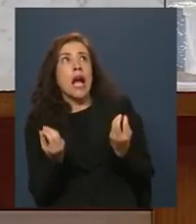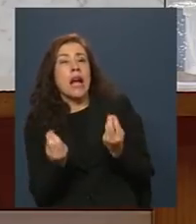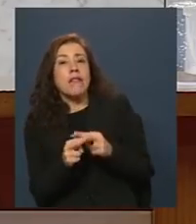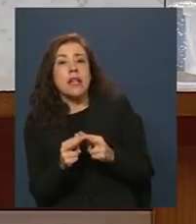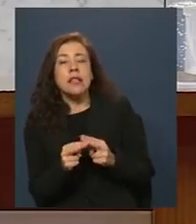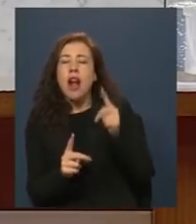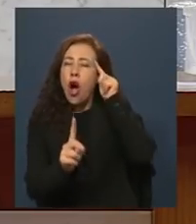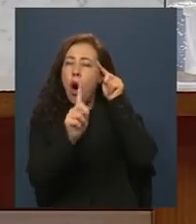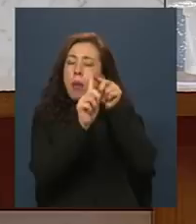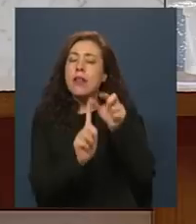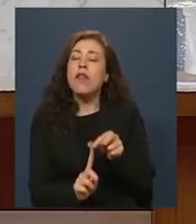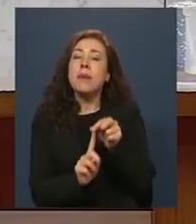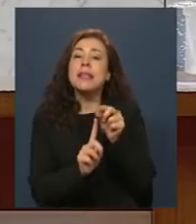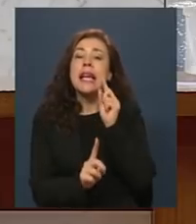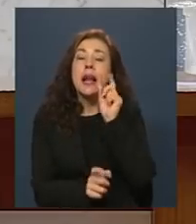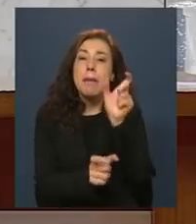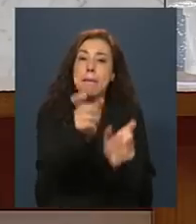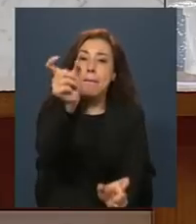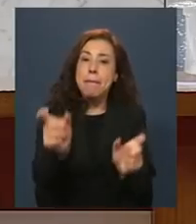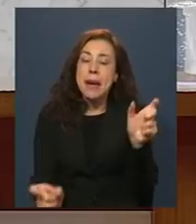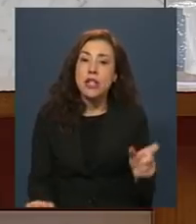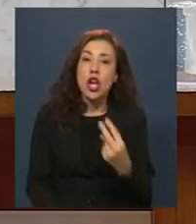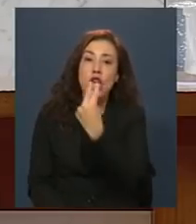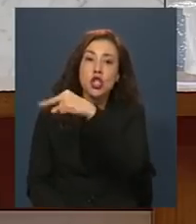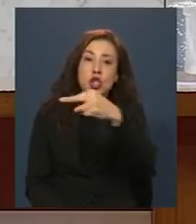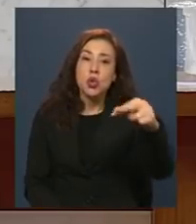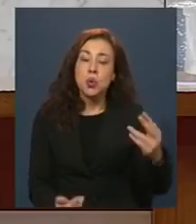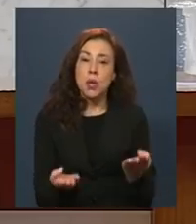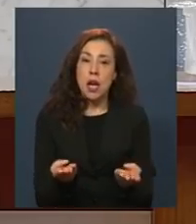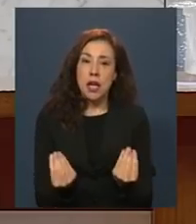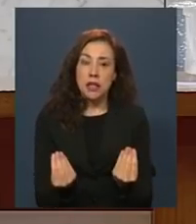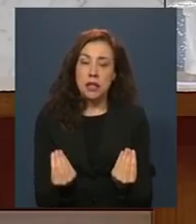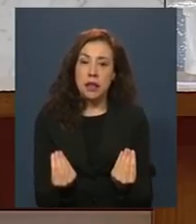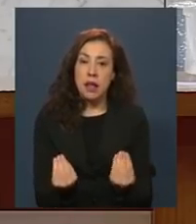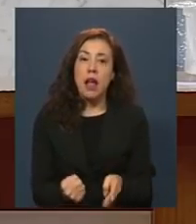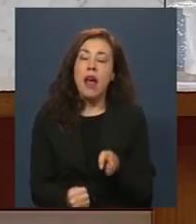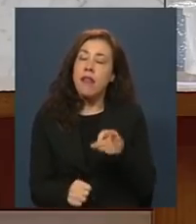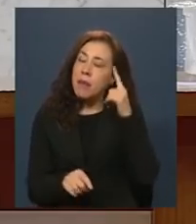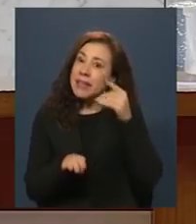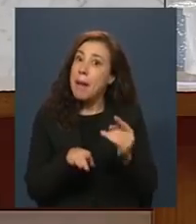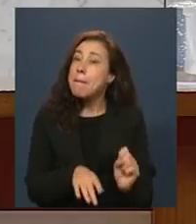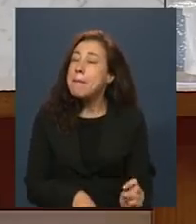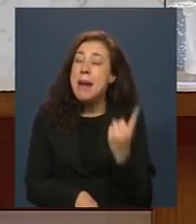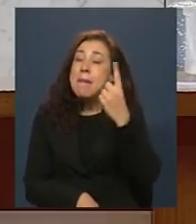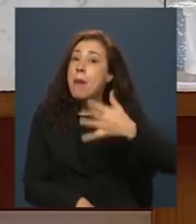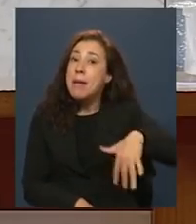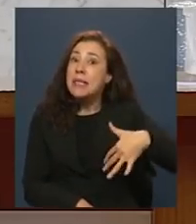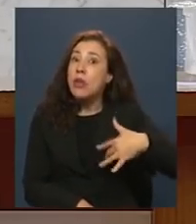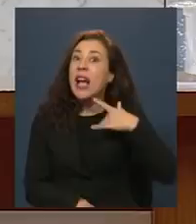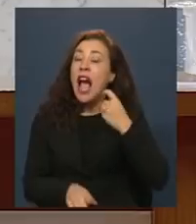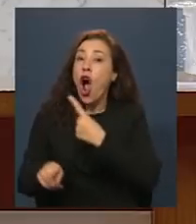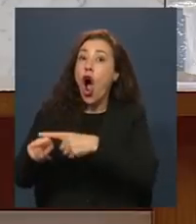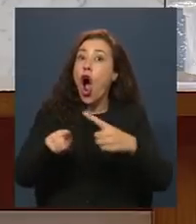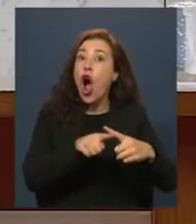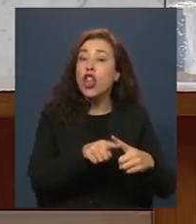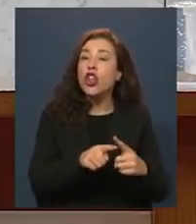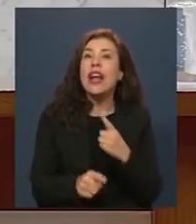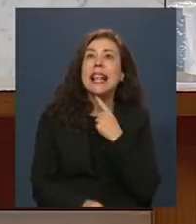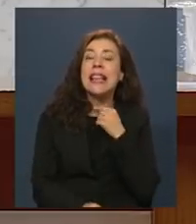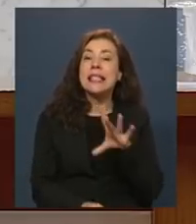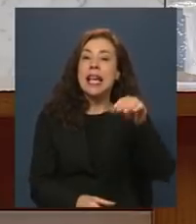foco principal son las personas y sus necesidades, las que se deben anteponer siempre a cualquier interés